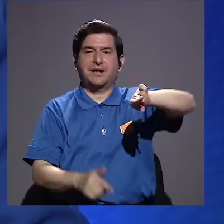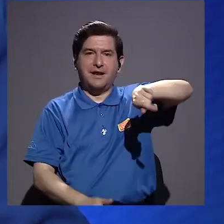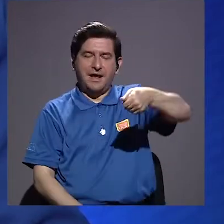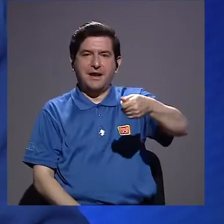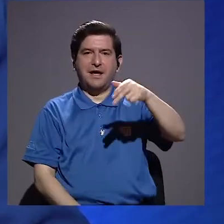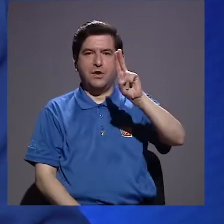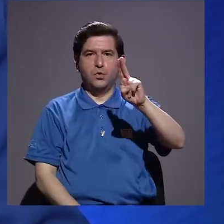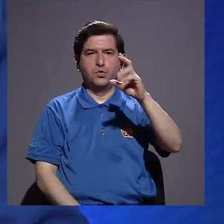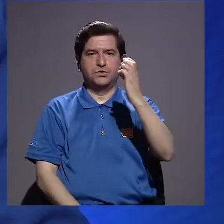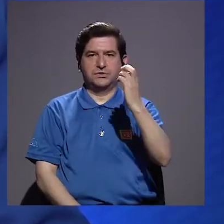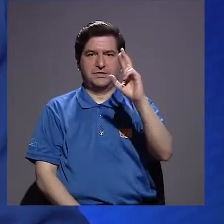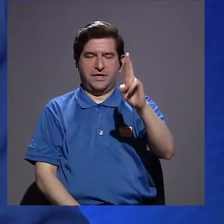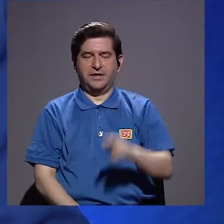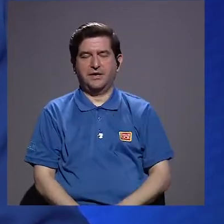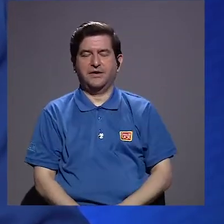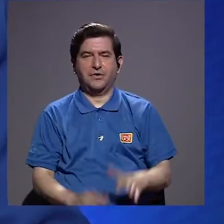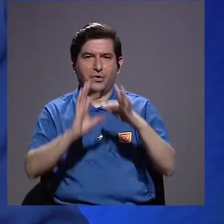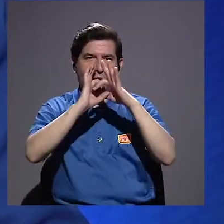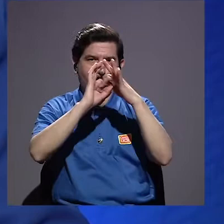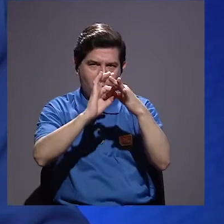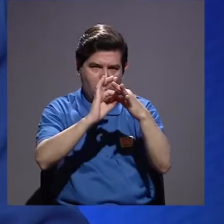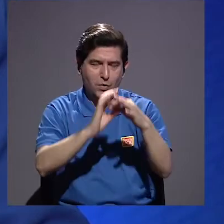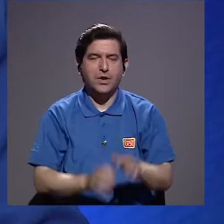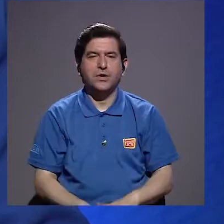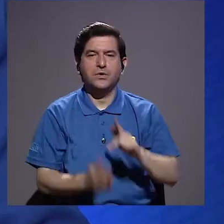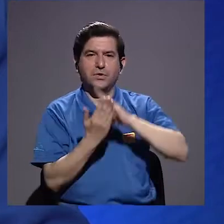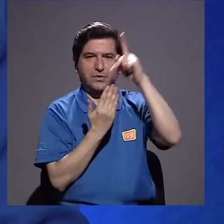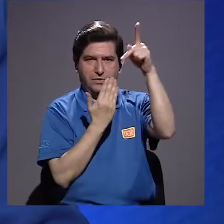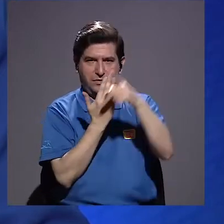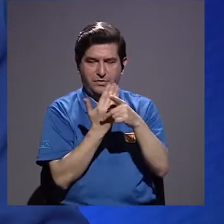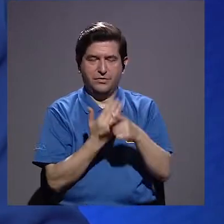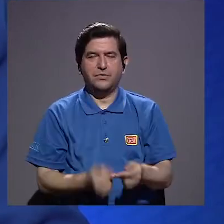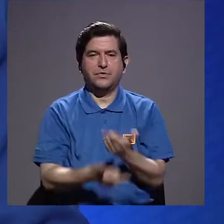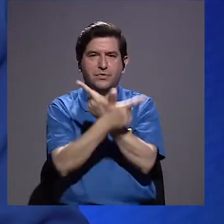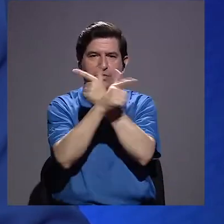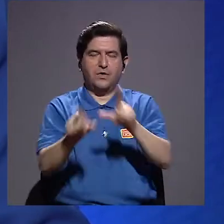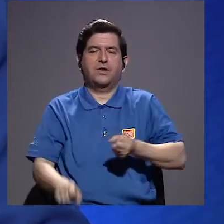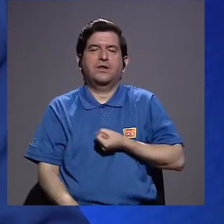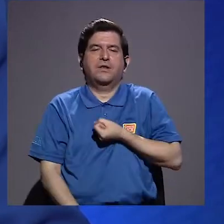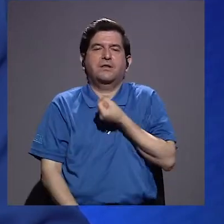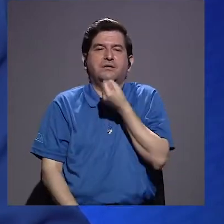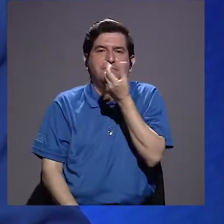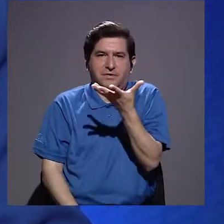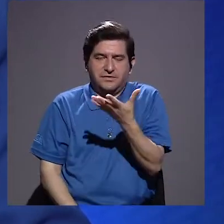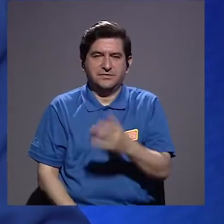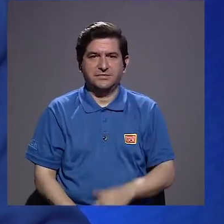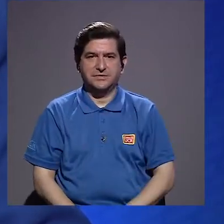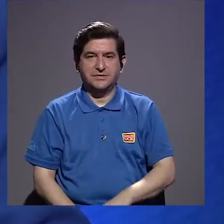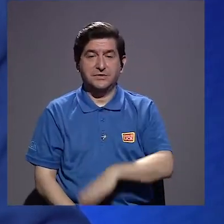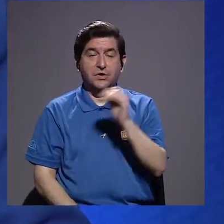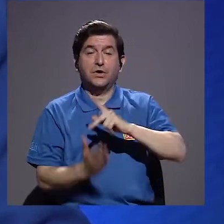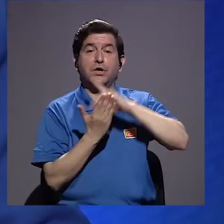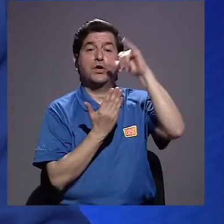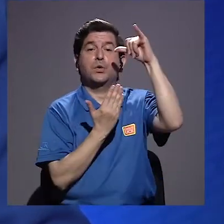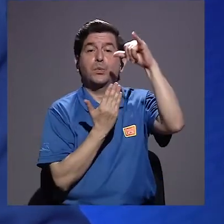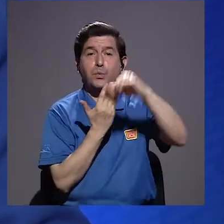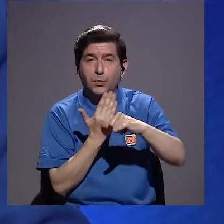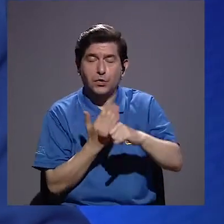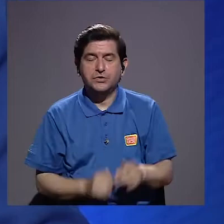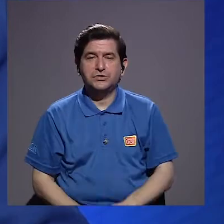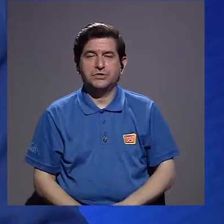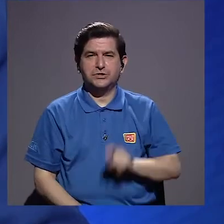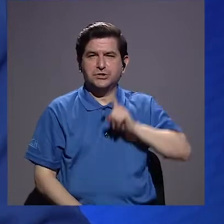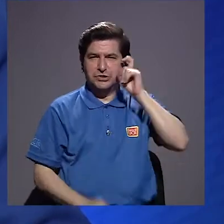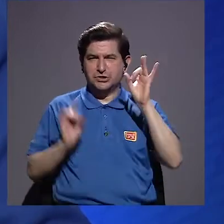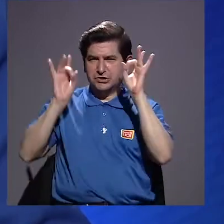de Canal UCR en colaboración con el Programa de Libertad de Expresión y el proyecto